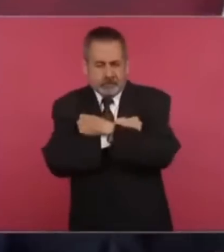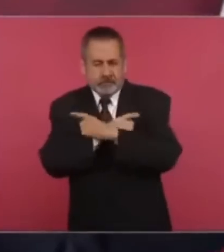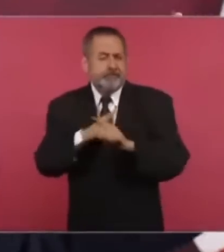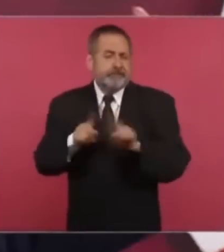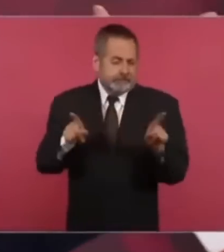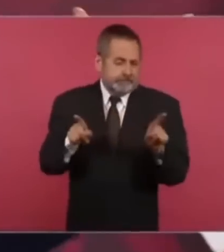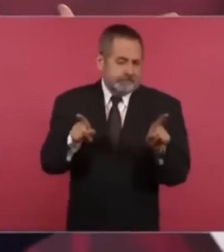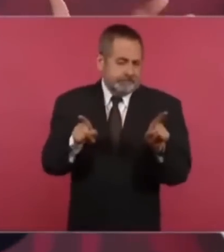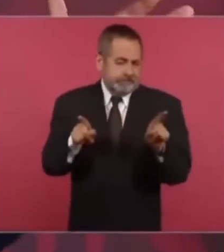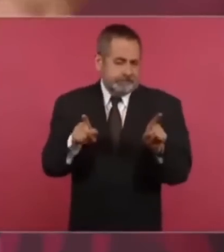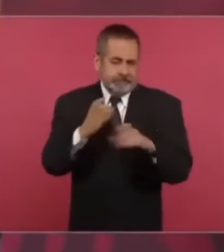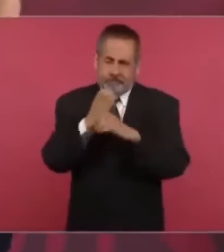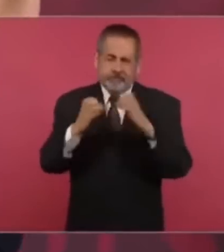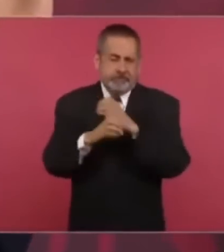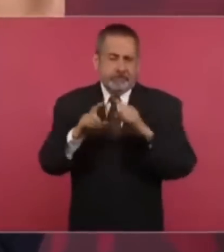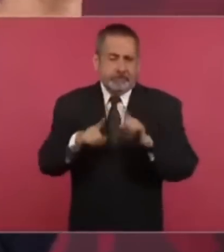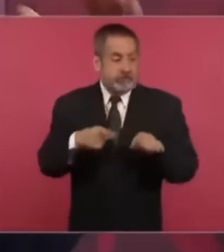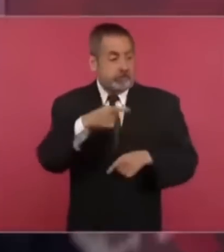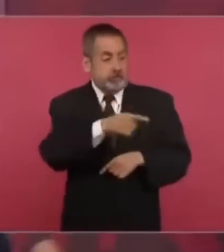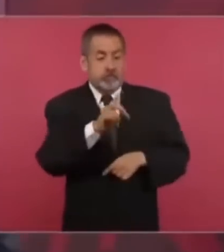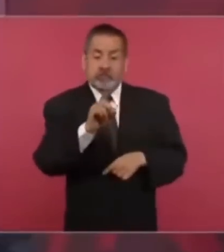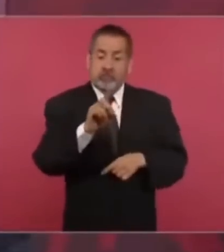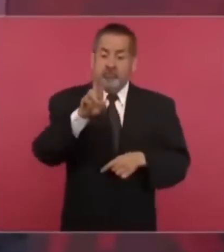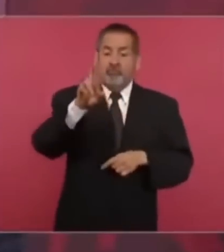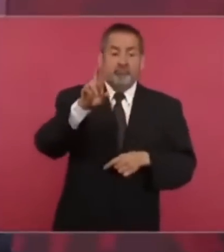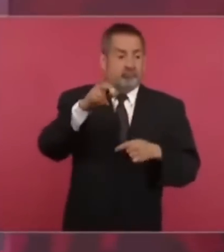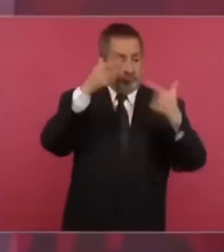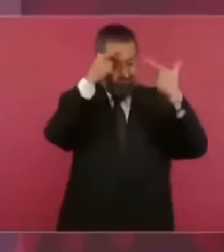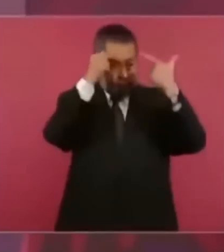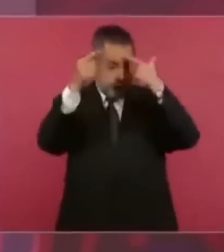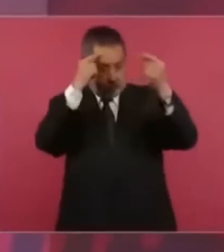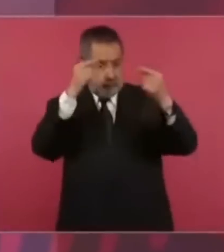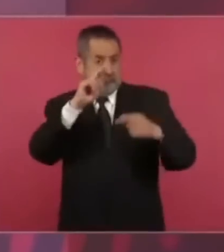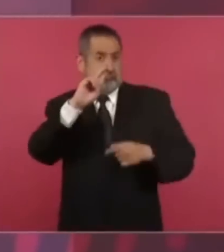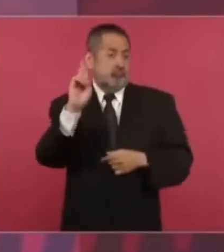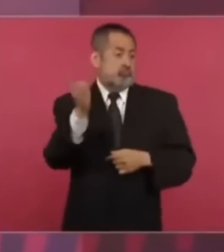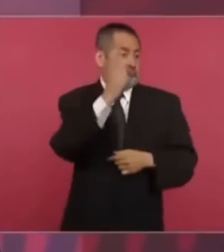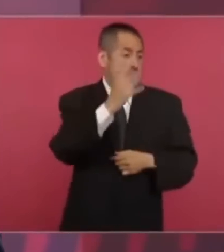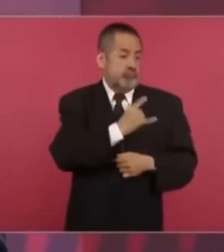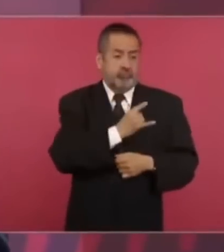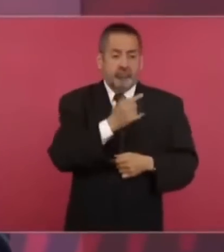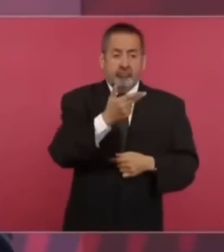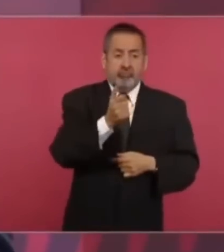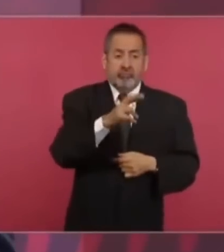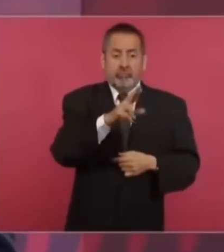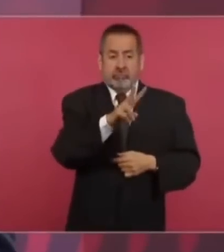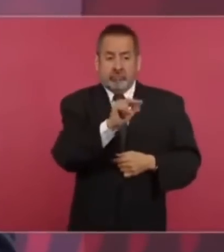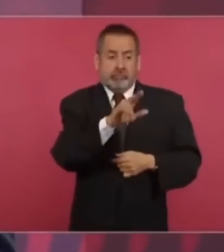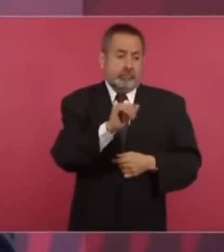doctores en Harvard o en universidades extranjeras